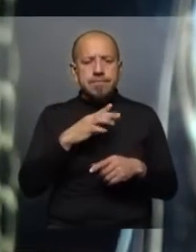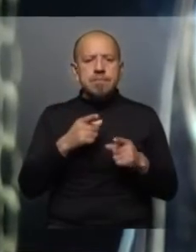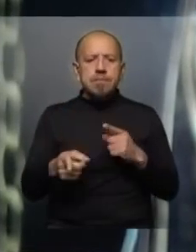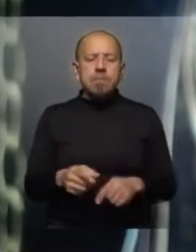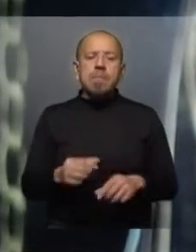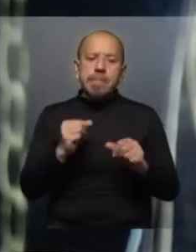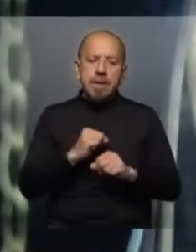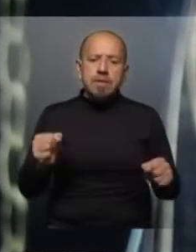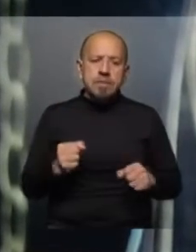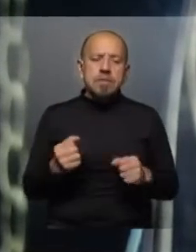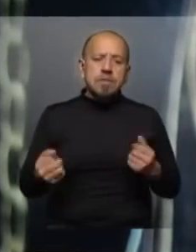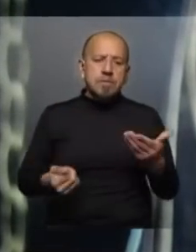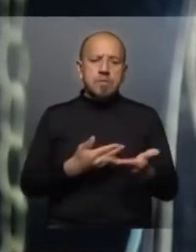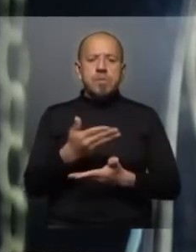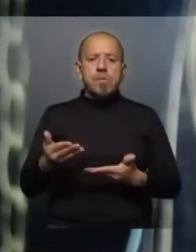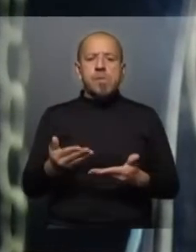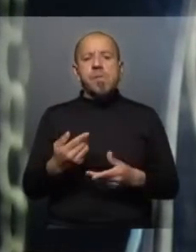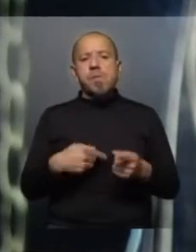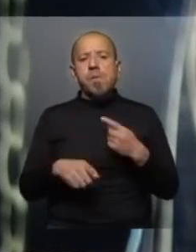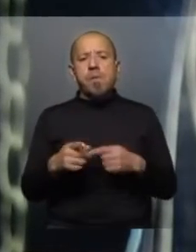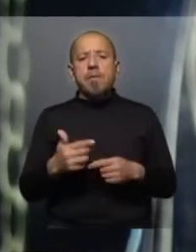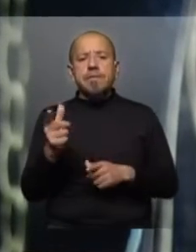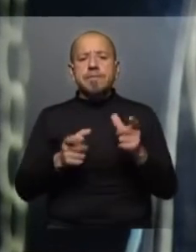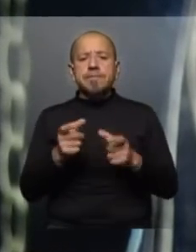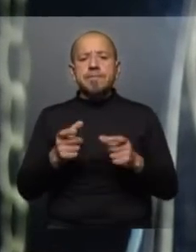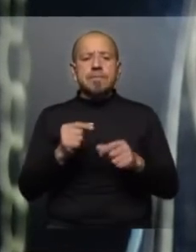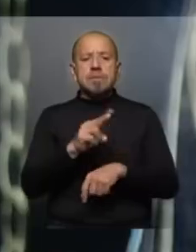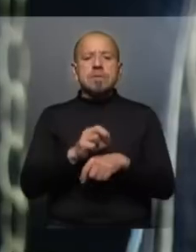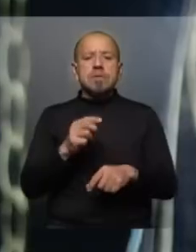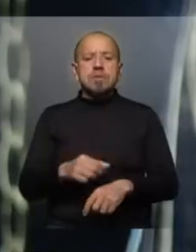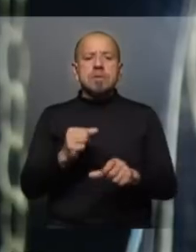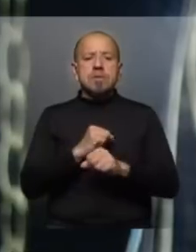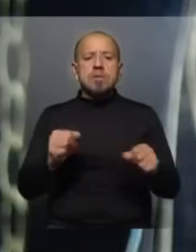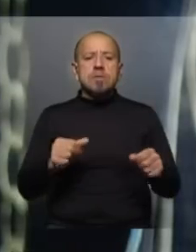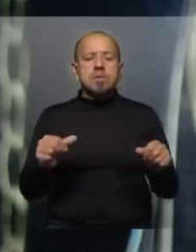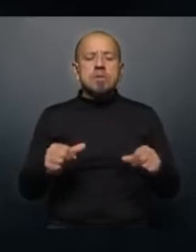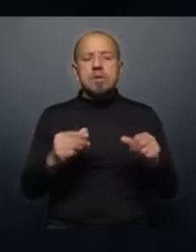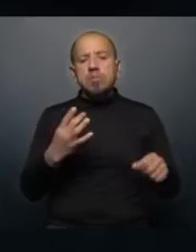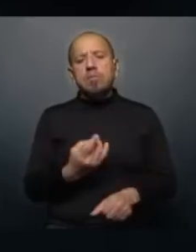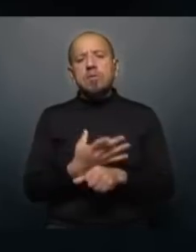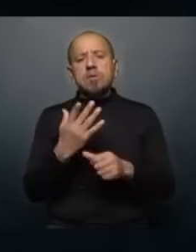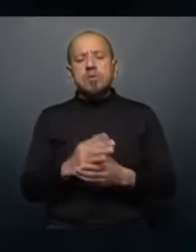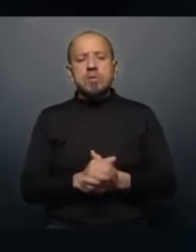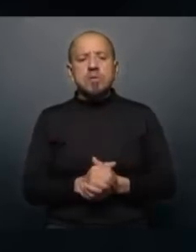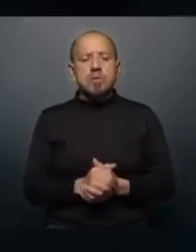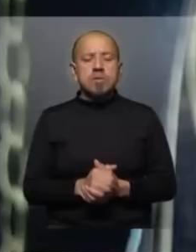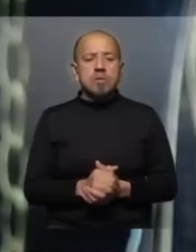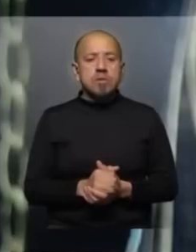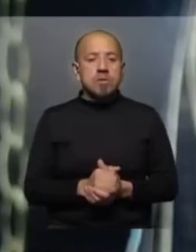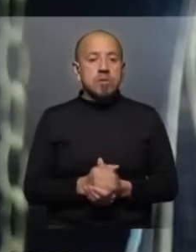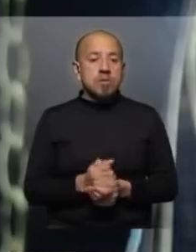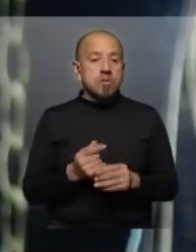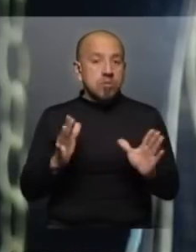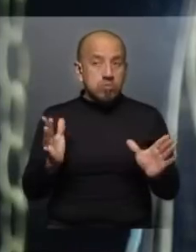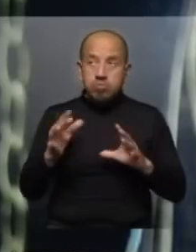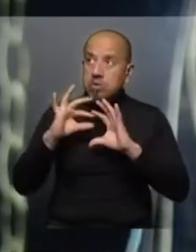contribuir a eso el hecho de que gente que hoy es fiscal mañana pueda ejercer la profesión Qué consecuencias como pasa en todas partes del